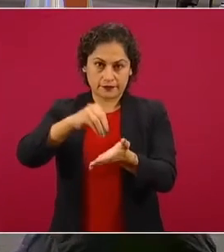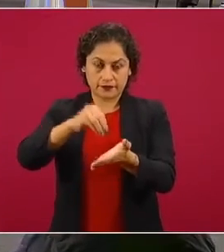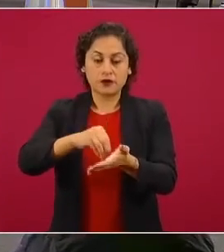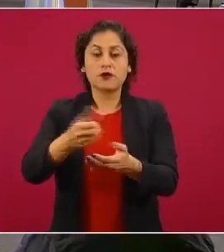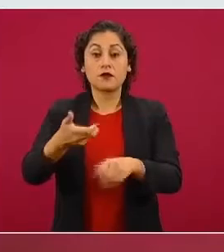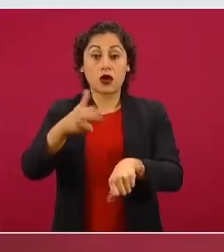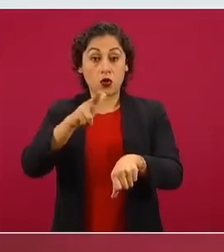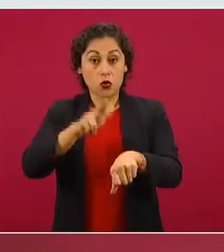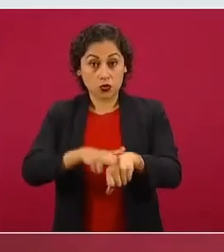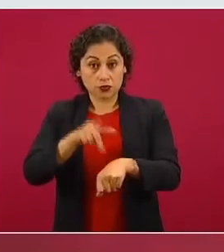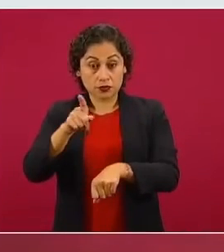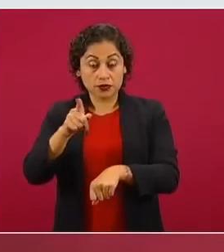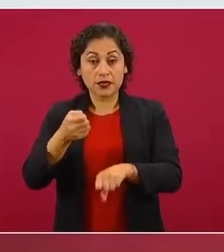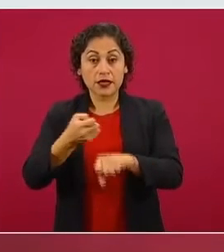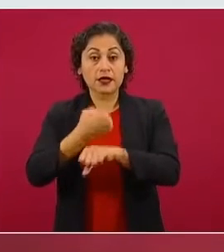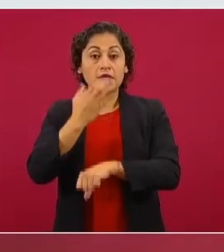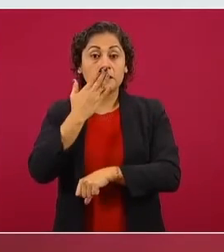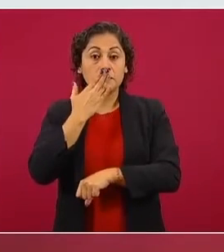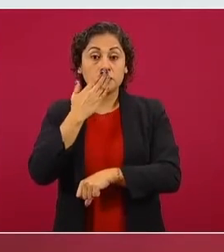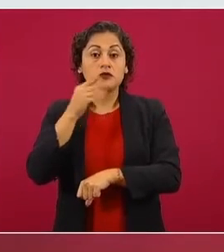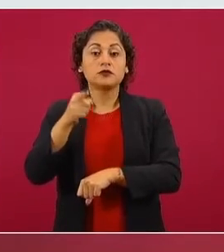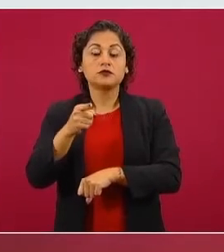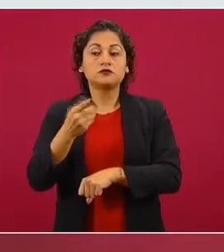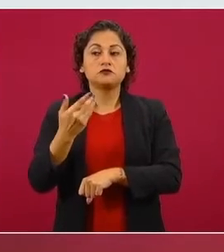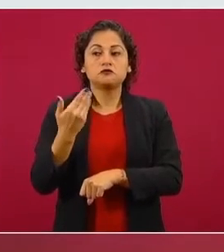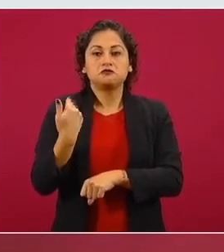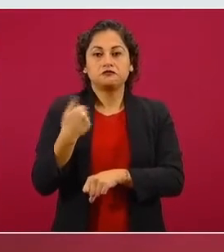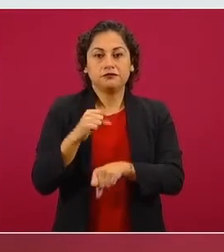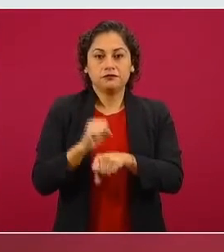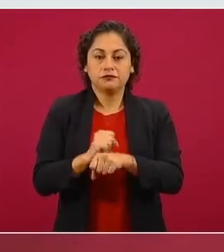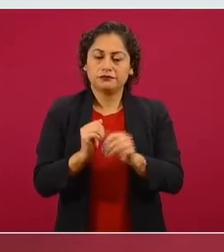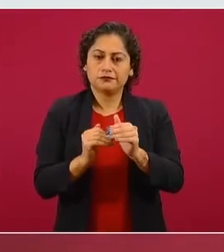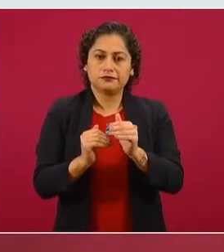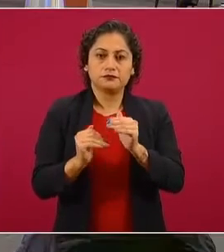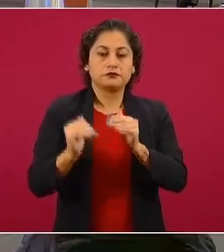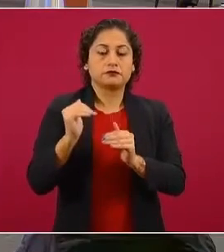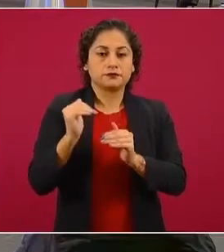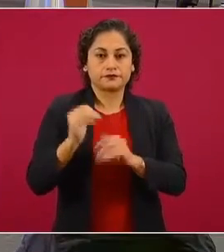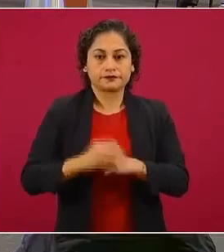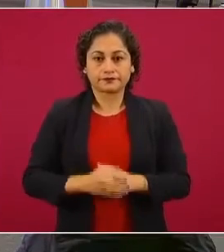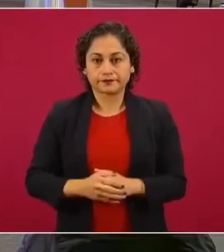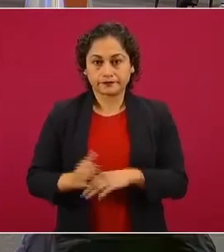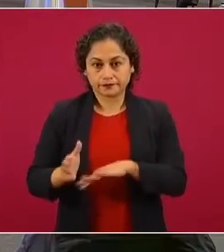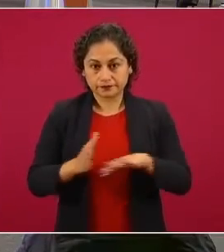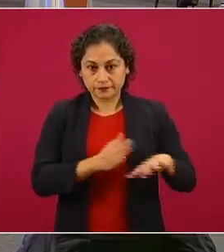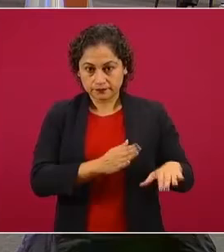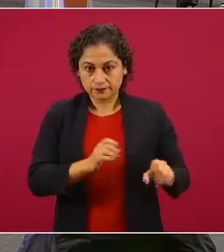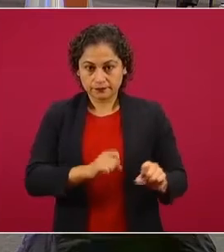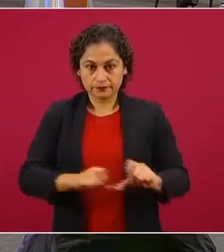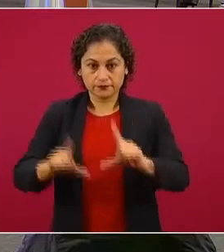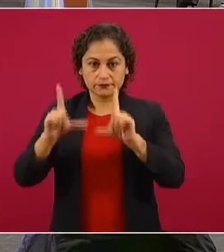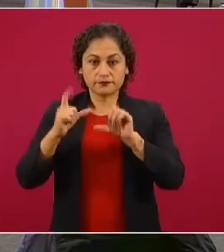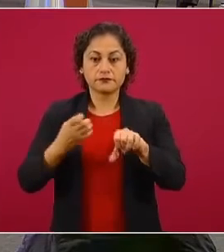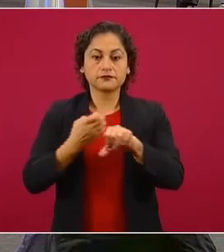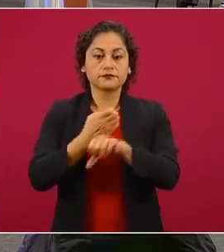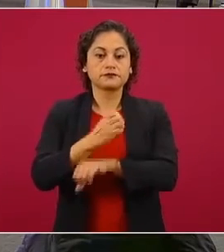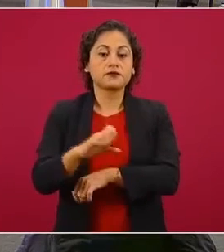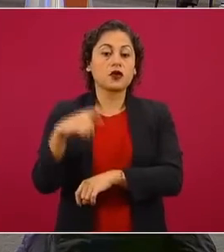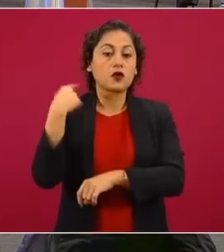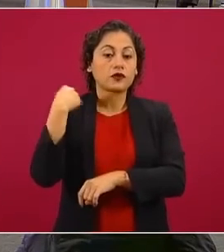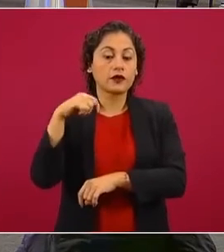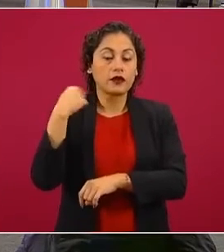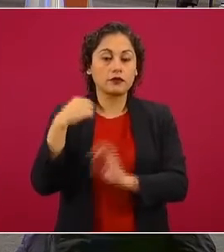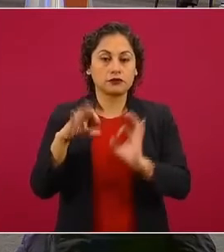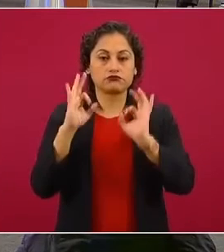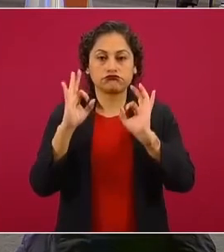en Sonora empezó a tener un repunte en la última semana más reciente. La siguiente. Tabasco va muy bien, también tiene